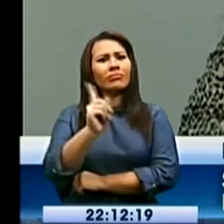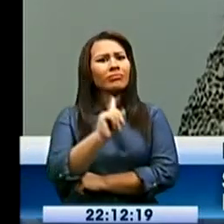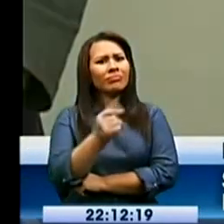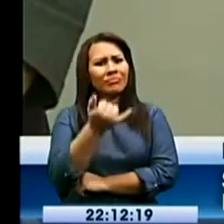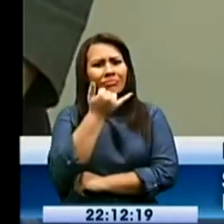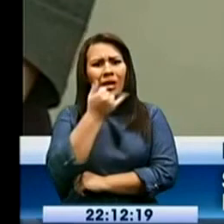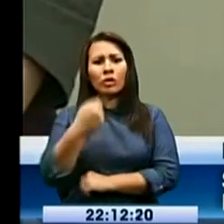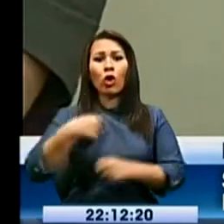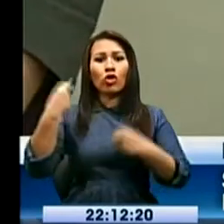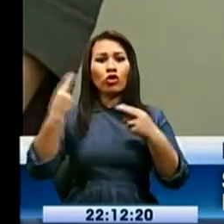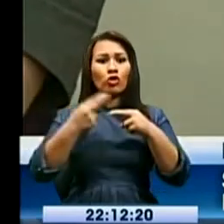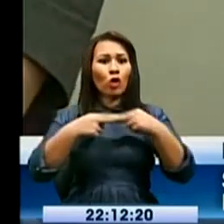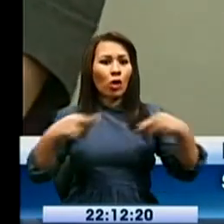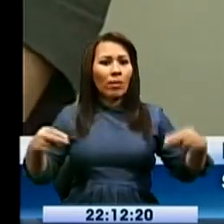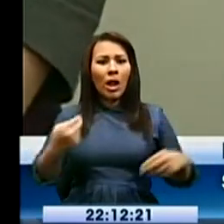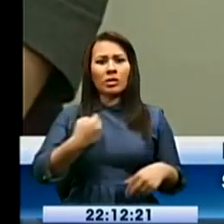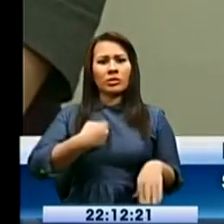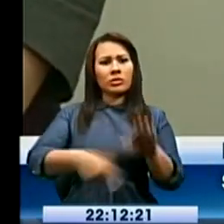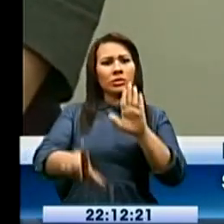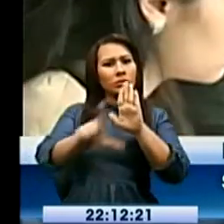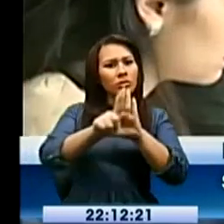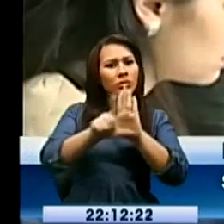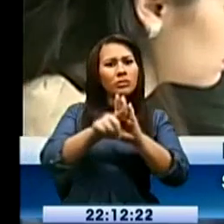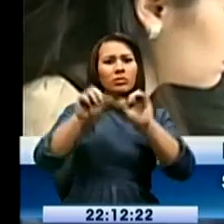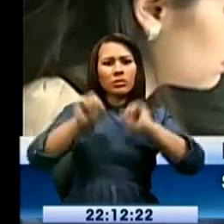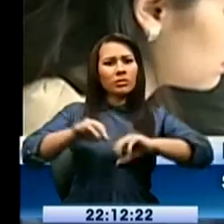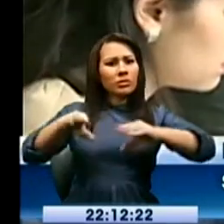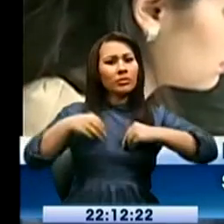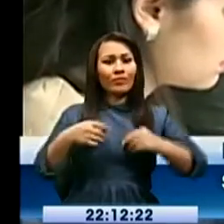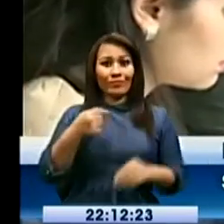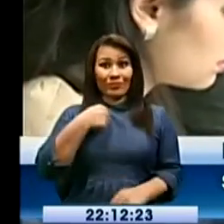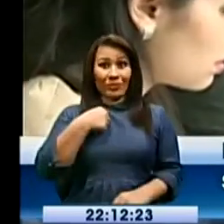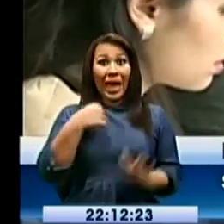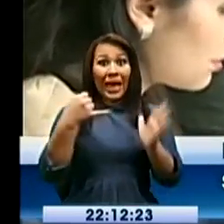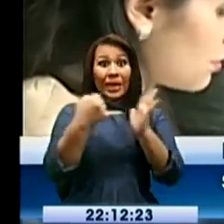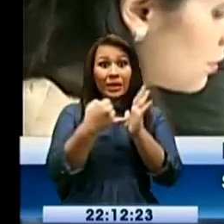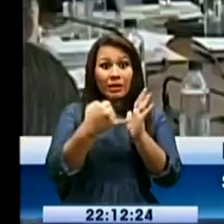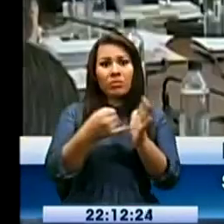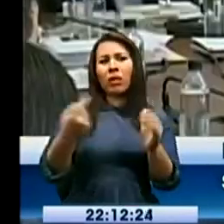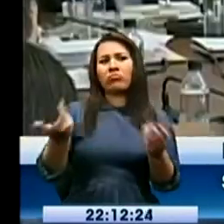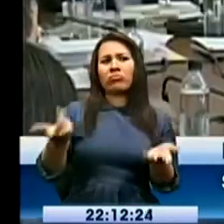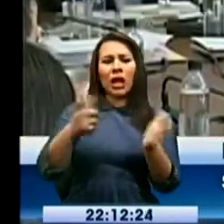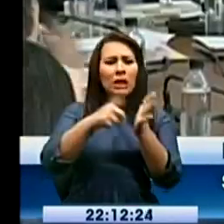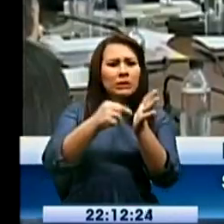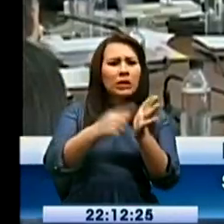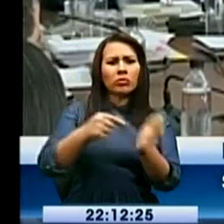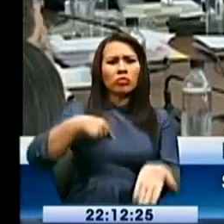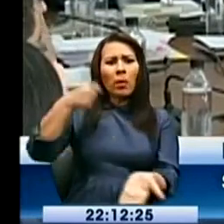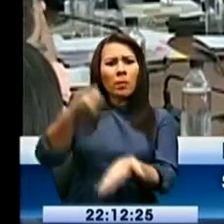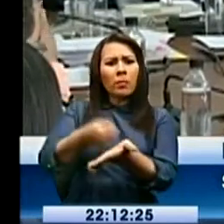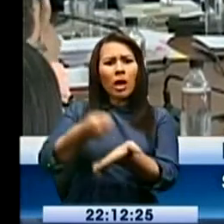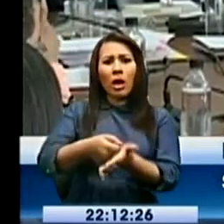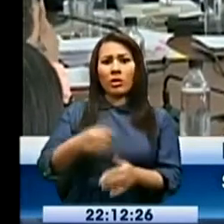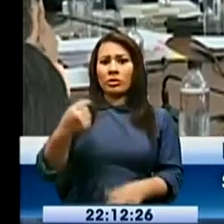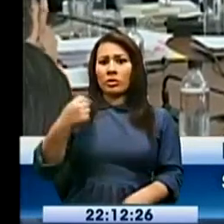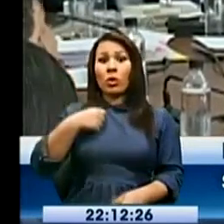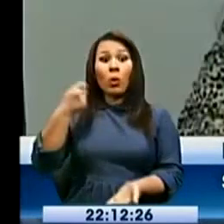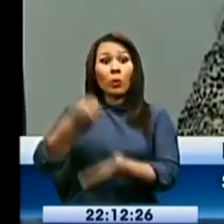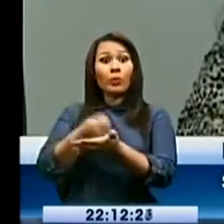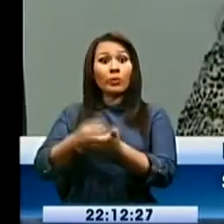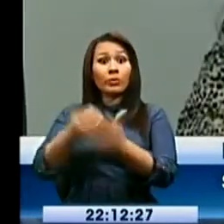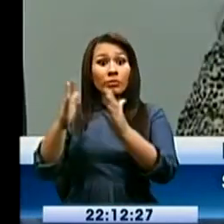naturaleza. Rechaza las acusaciones en torno a una posible evasión al fisco. Asegura que al adquirir el bien no se evadieron